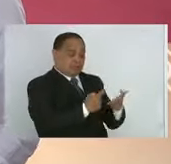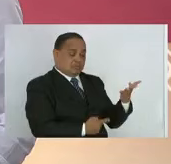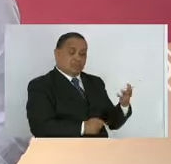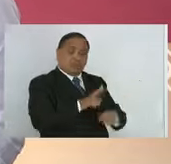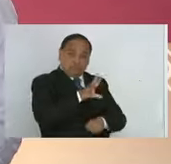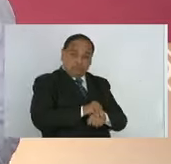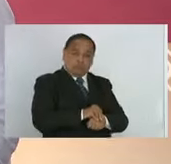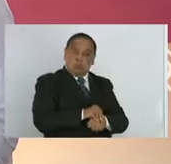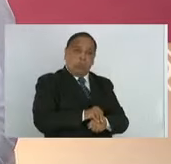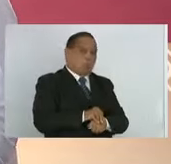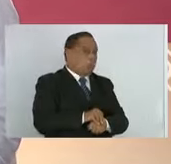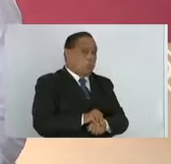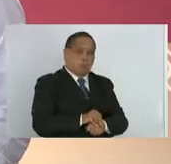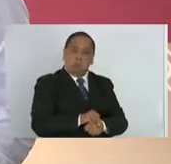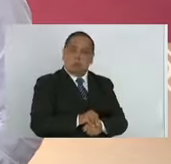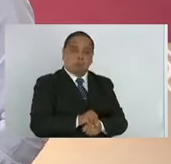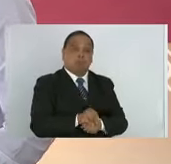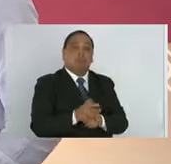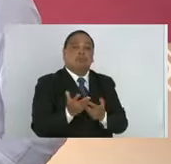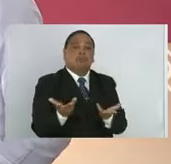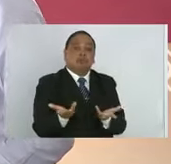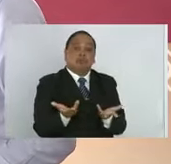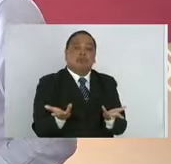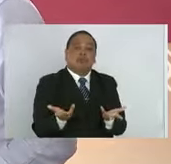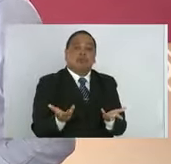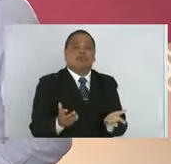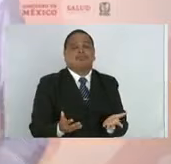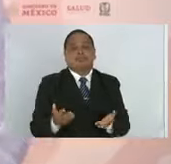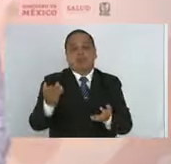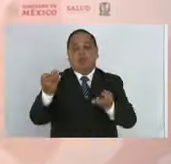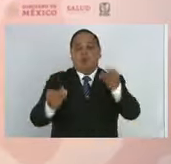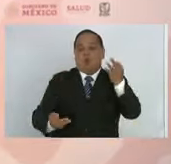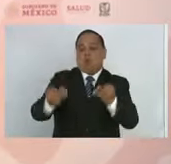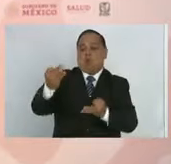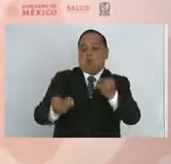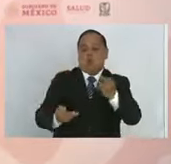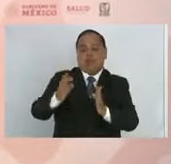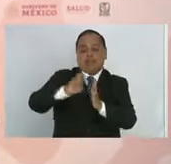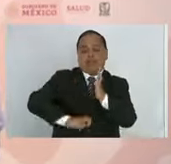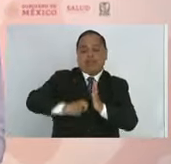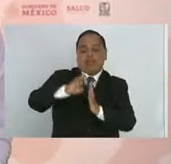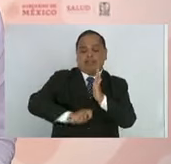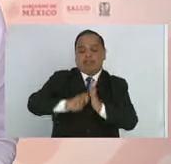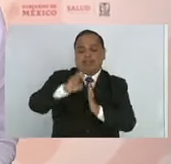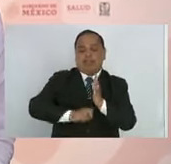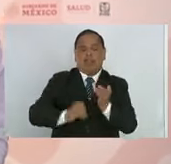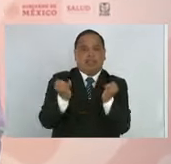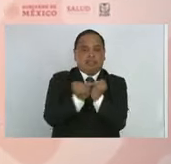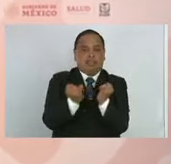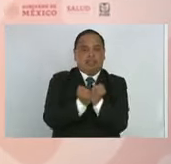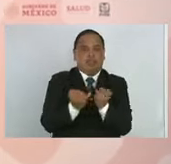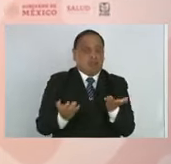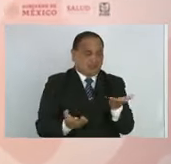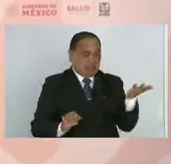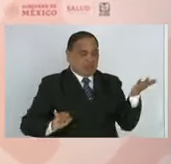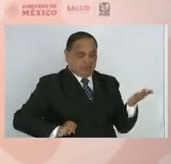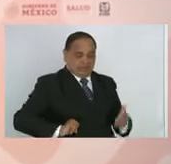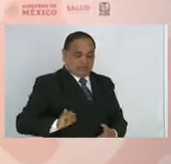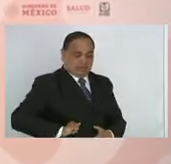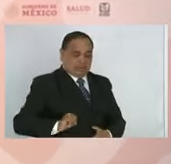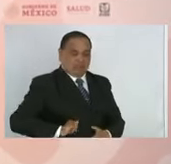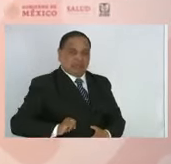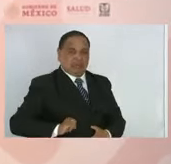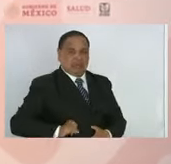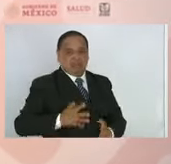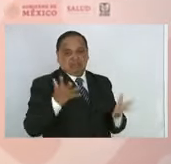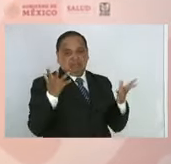Tuvimos que modificar el marco jurídico y enfrentar intereses muy